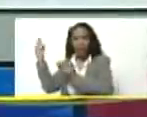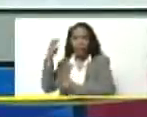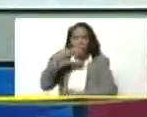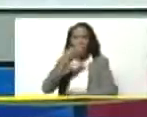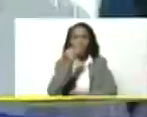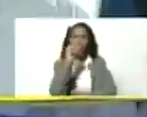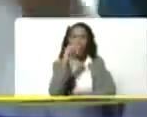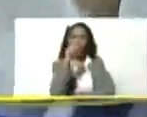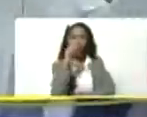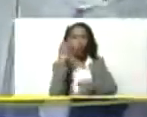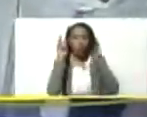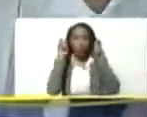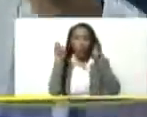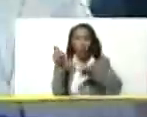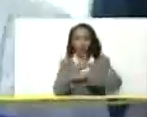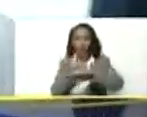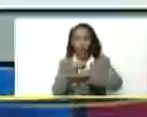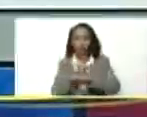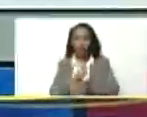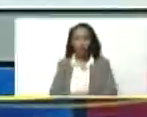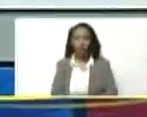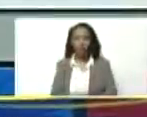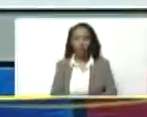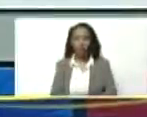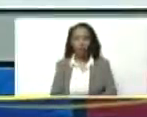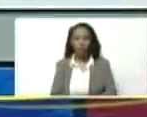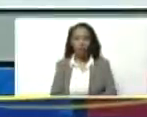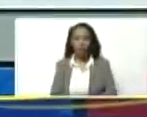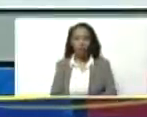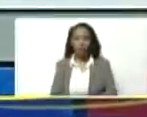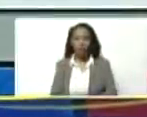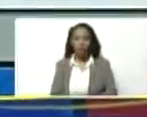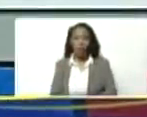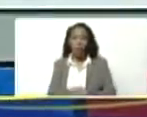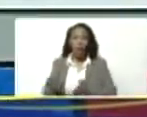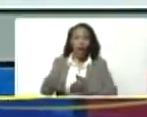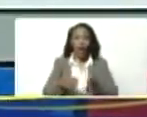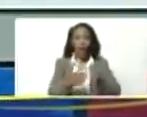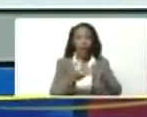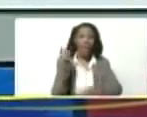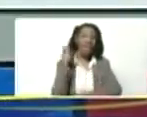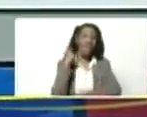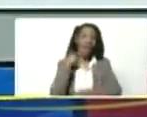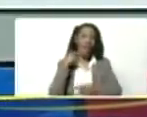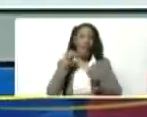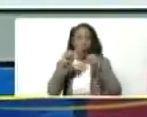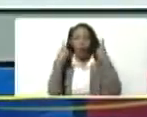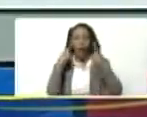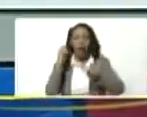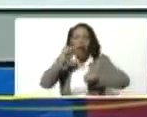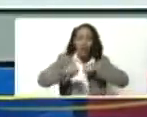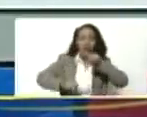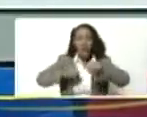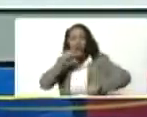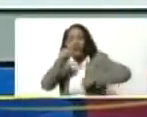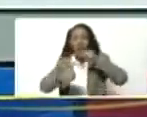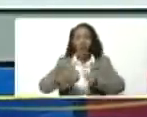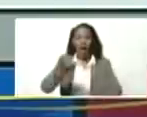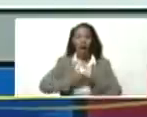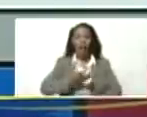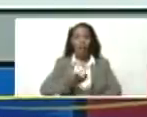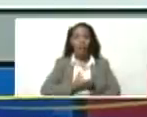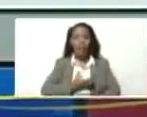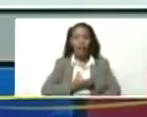nuevo gobernador. Y por la carretera vieja de La Guaira se vino en bicicleta la